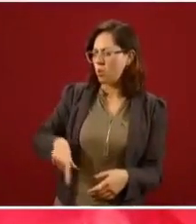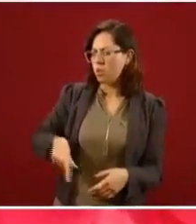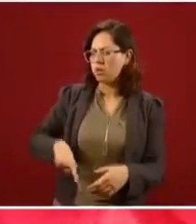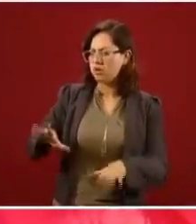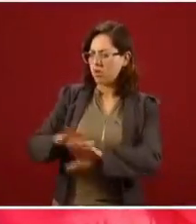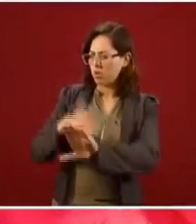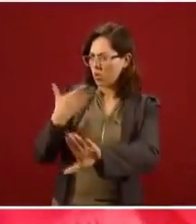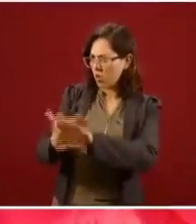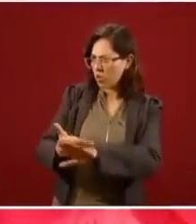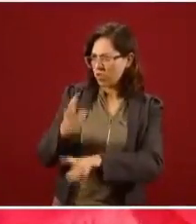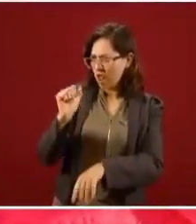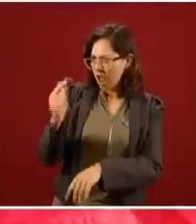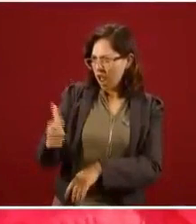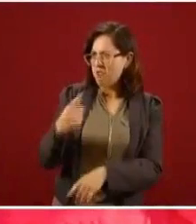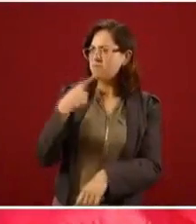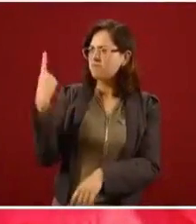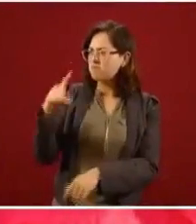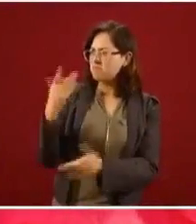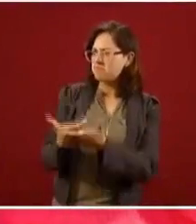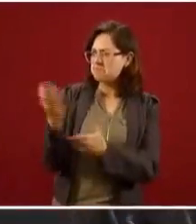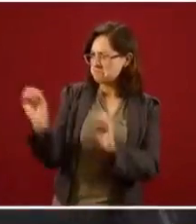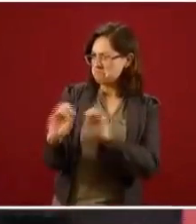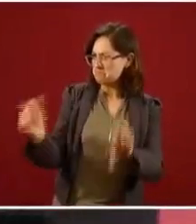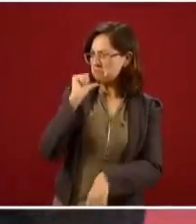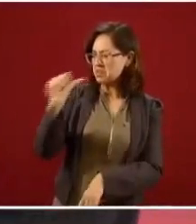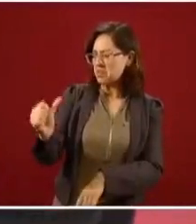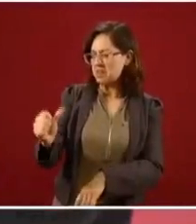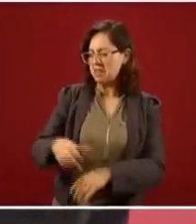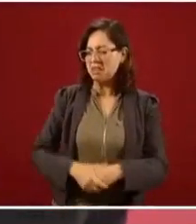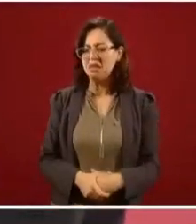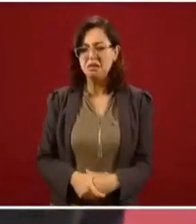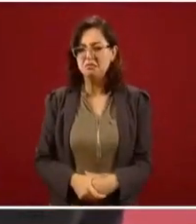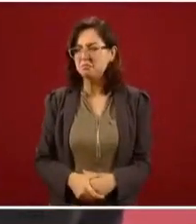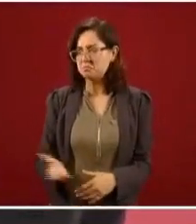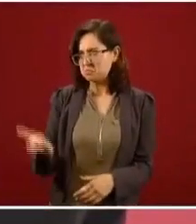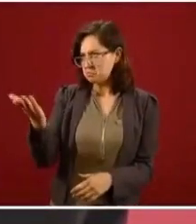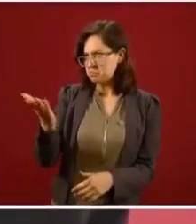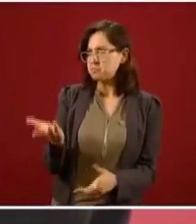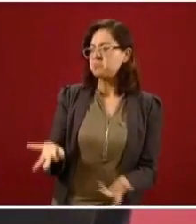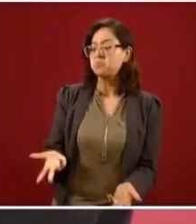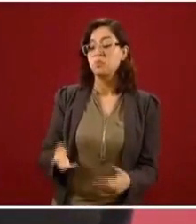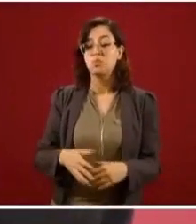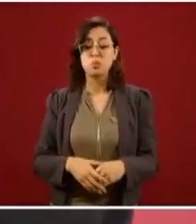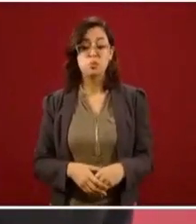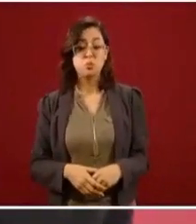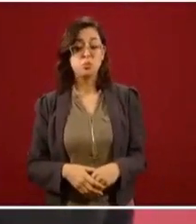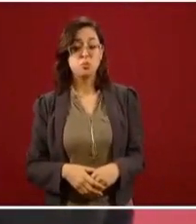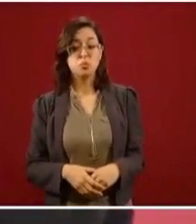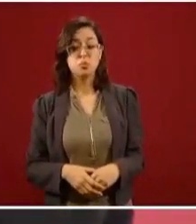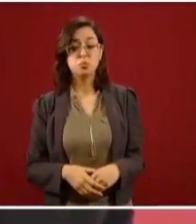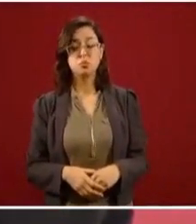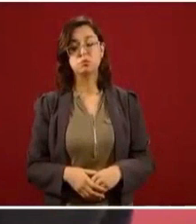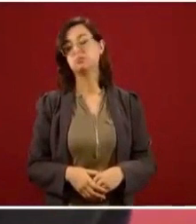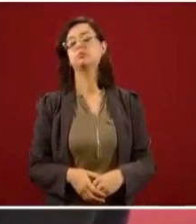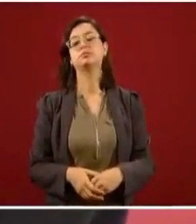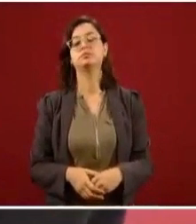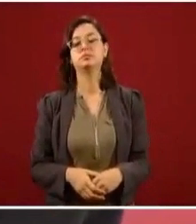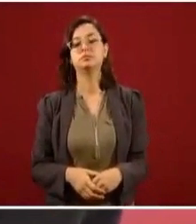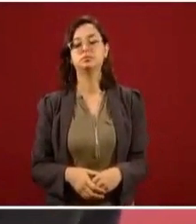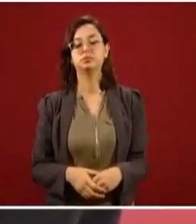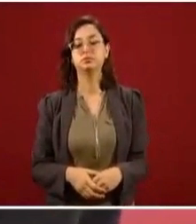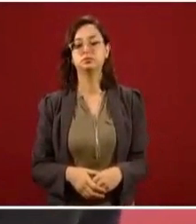él, en perseguirlo, en denunciarlo. Porque depende, yo creo que tienes